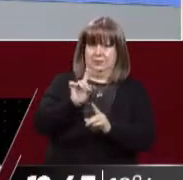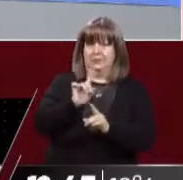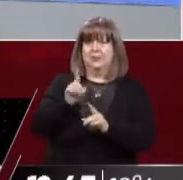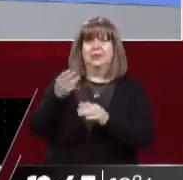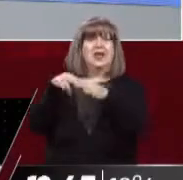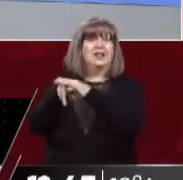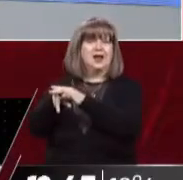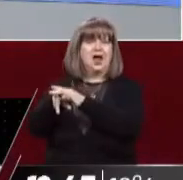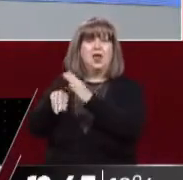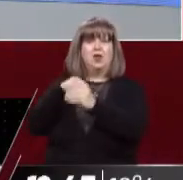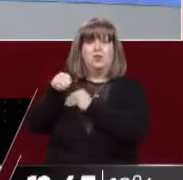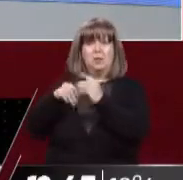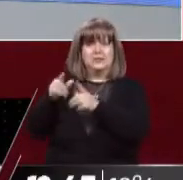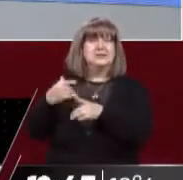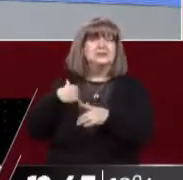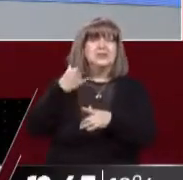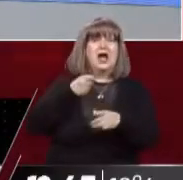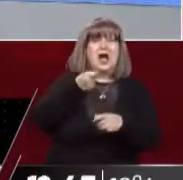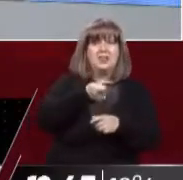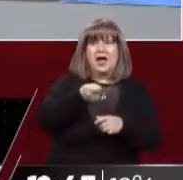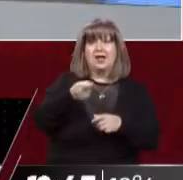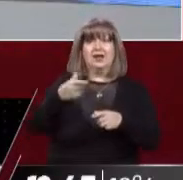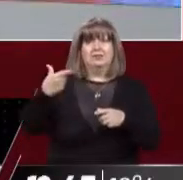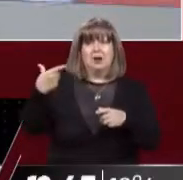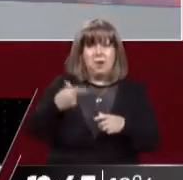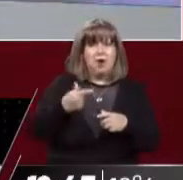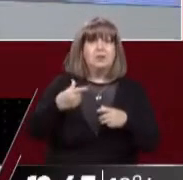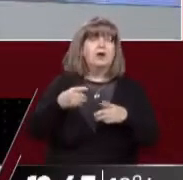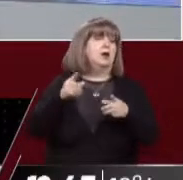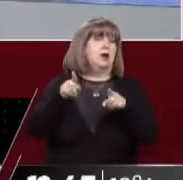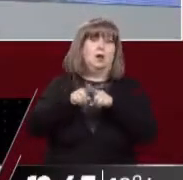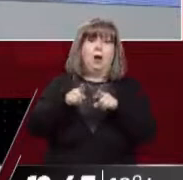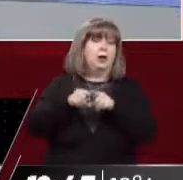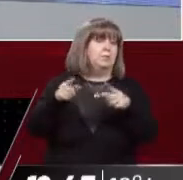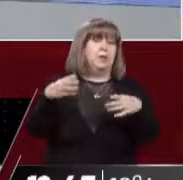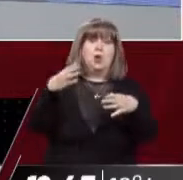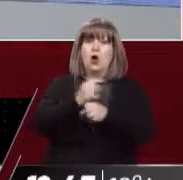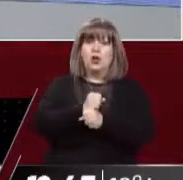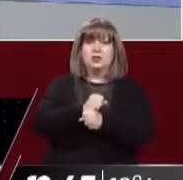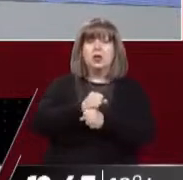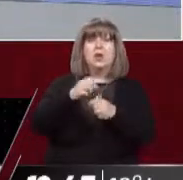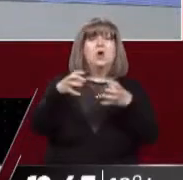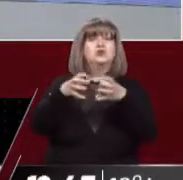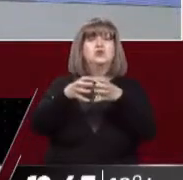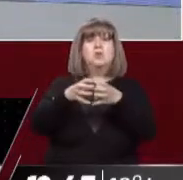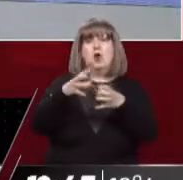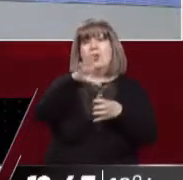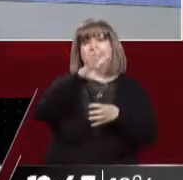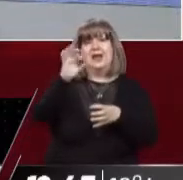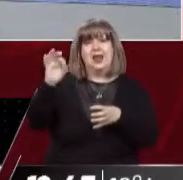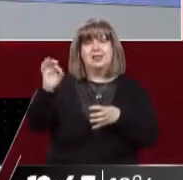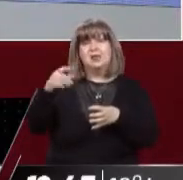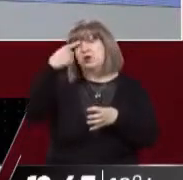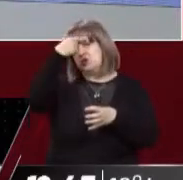porque, como decís, los ataques son muy graves. Todos en el Grupo 500, los últimos ataques, entonces particularmente ese grupo está en